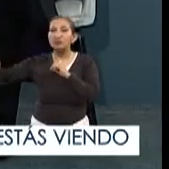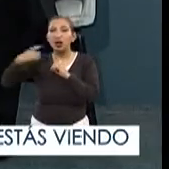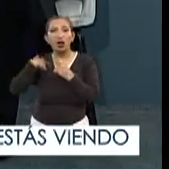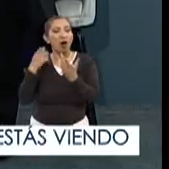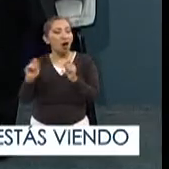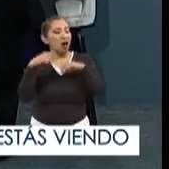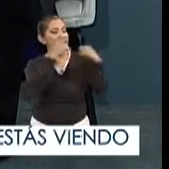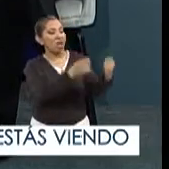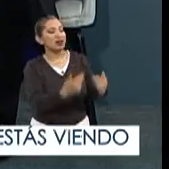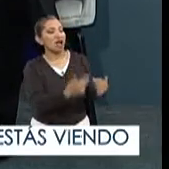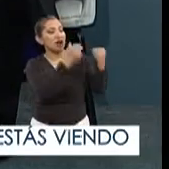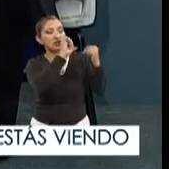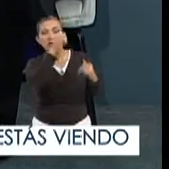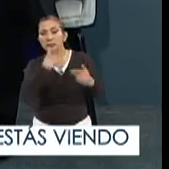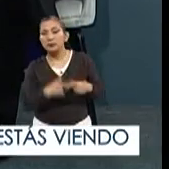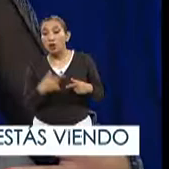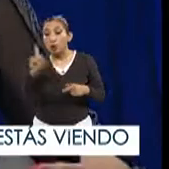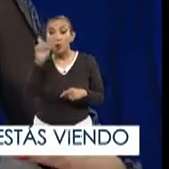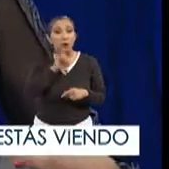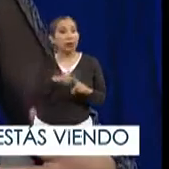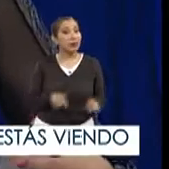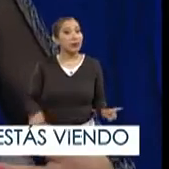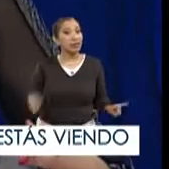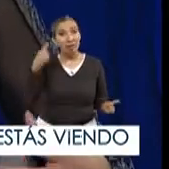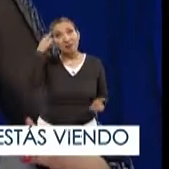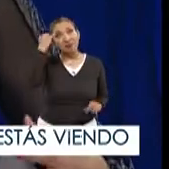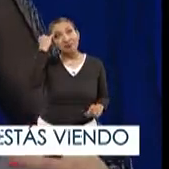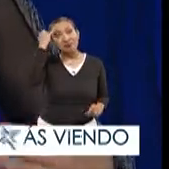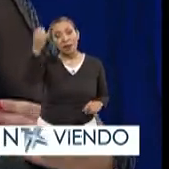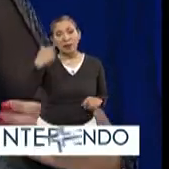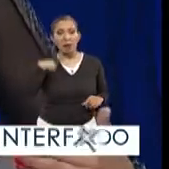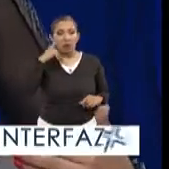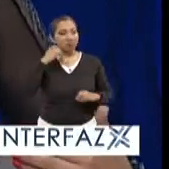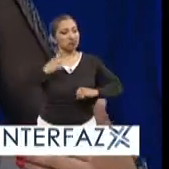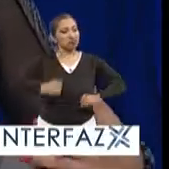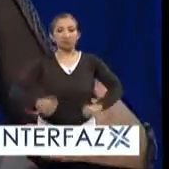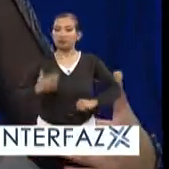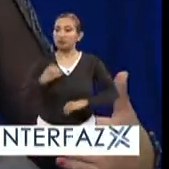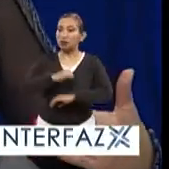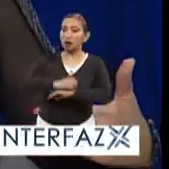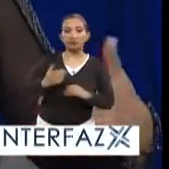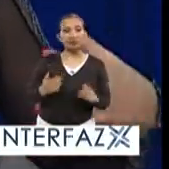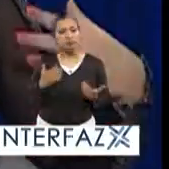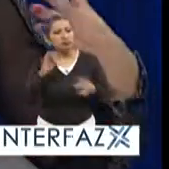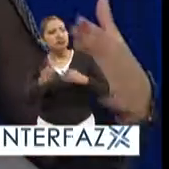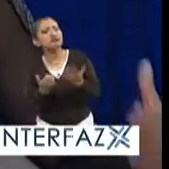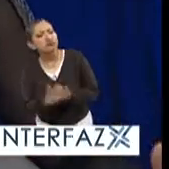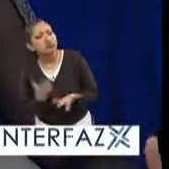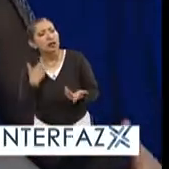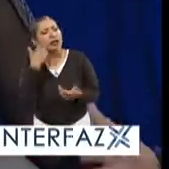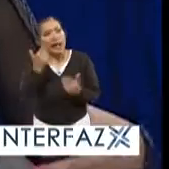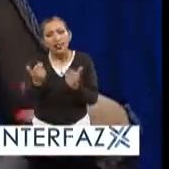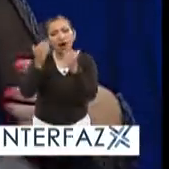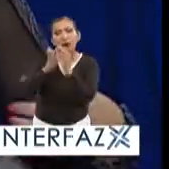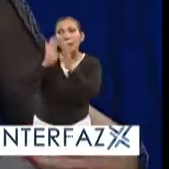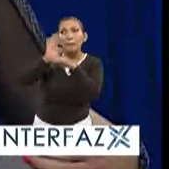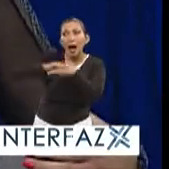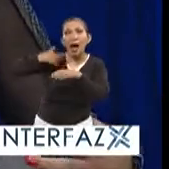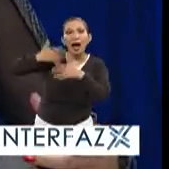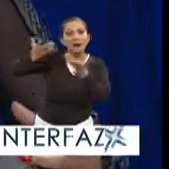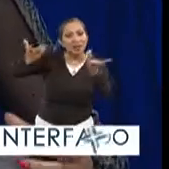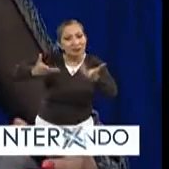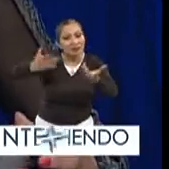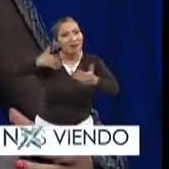le paso el negocio a alguien más. Y una mujer no, una mujer se siente empoderada. Siempre está pensando en crecer el negocio, es